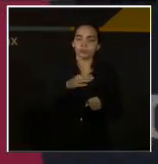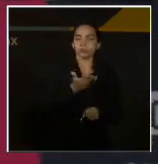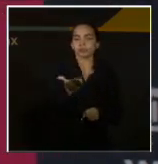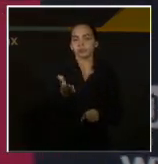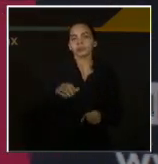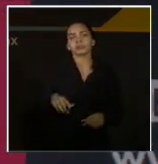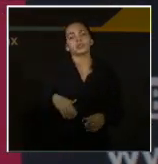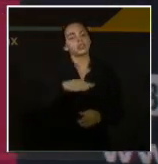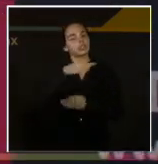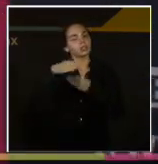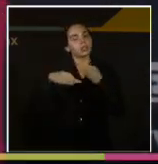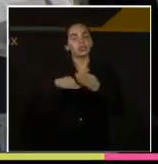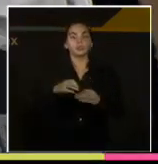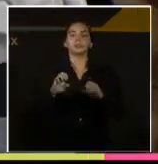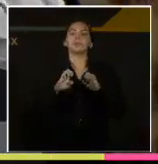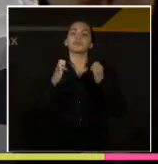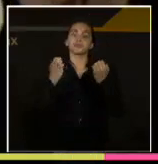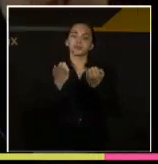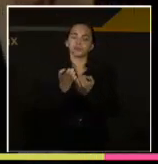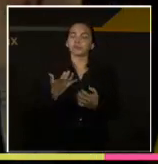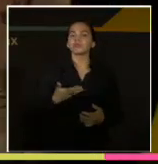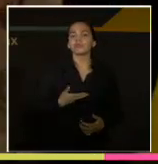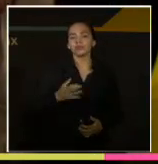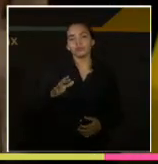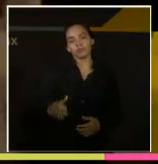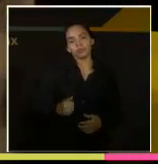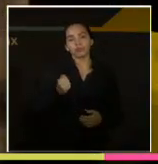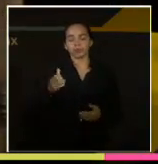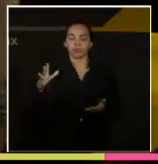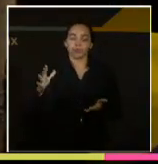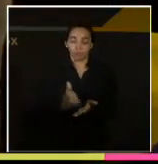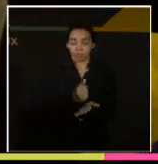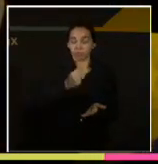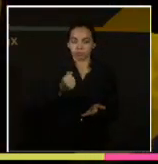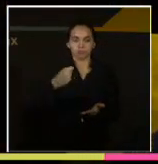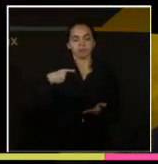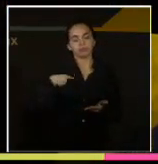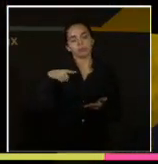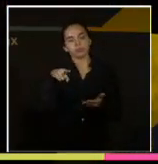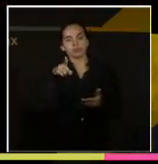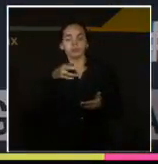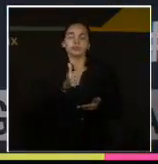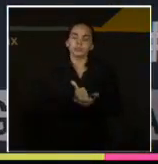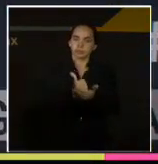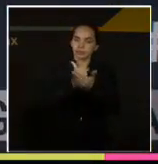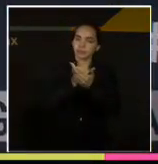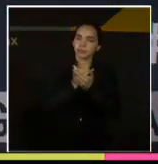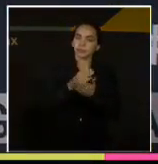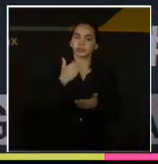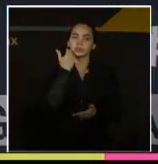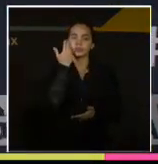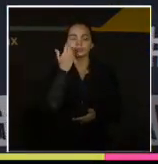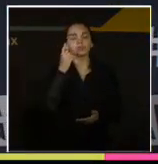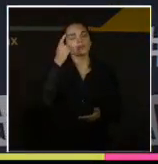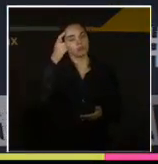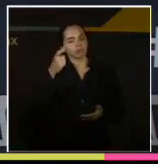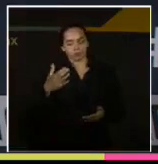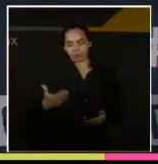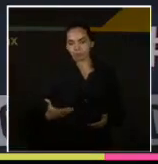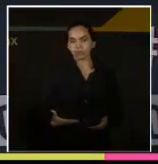general, como sociedad, tenemos que tomar nuestro destino en las manos. Les pido su apoyo. Quiero ser un